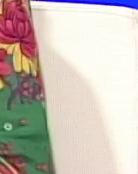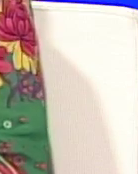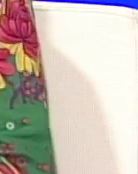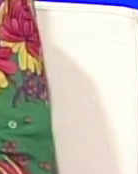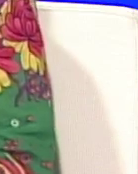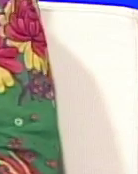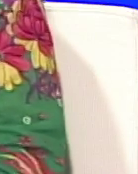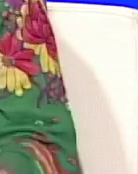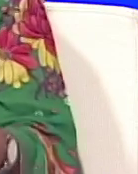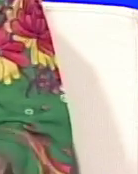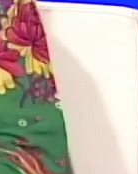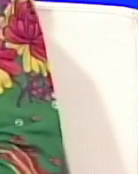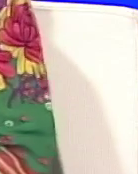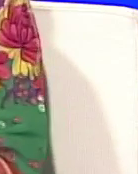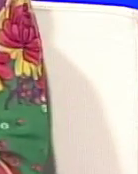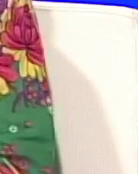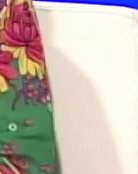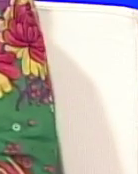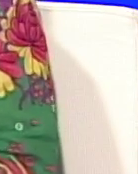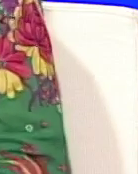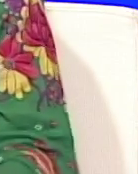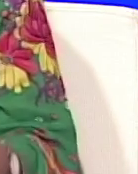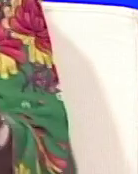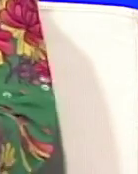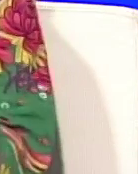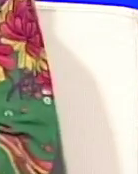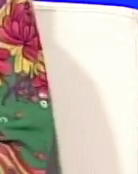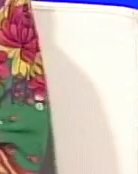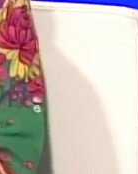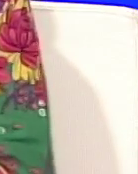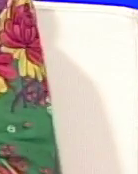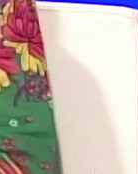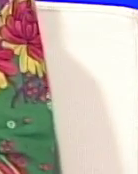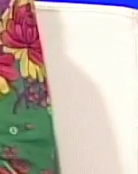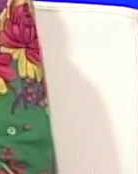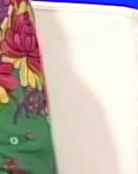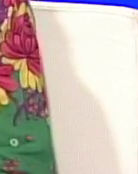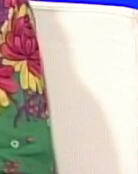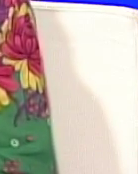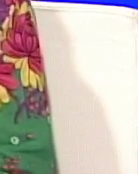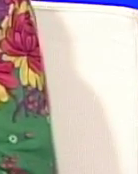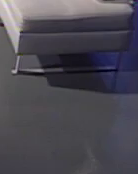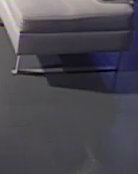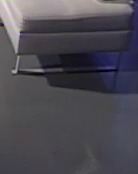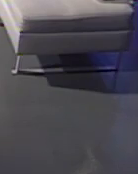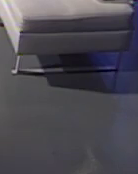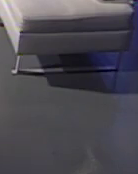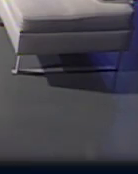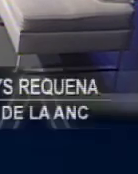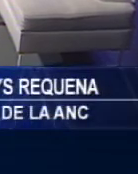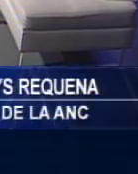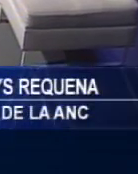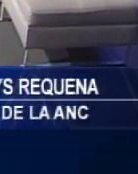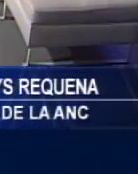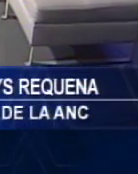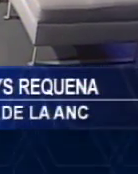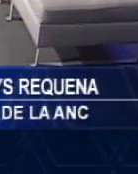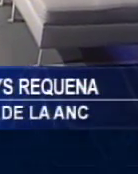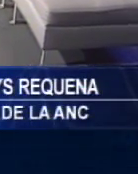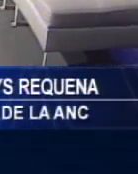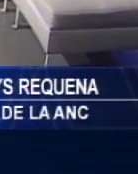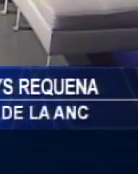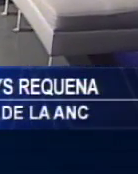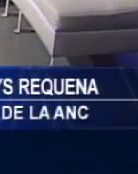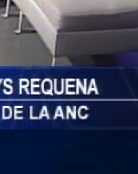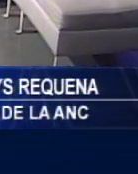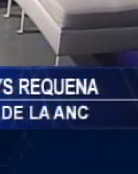precisamente presentando elementos contra el Consejo Nacional Electoral para descalificarlo como árbitro. Usted hacía referencia que a lo